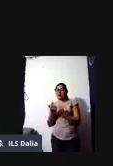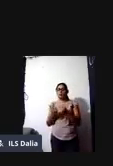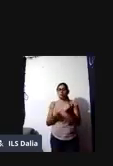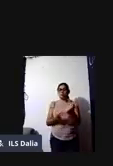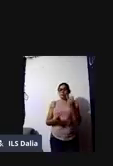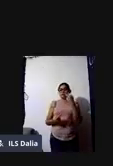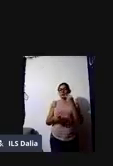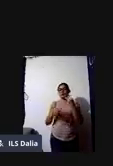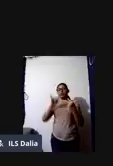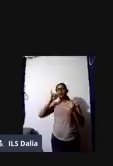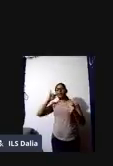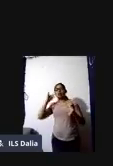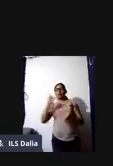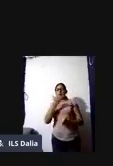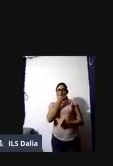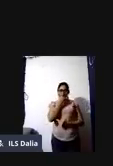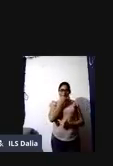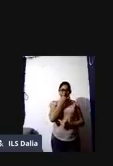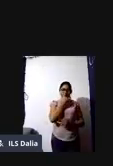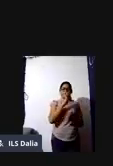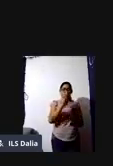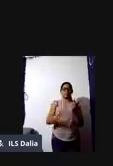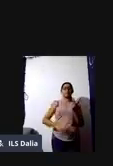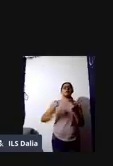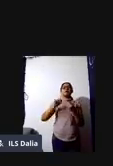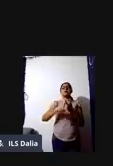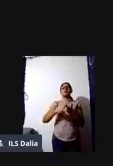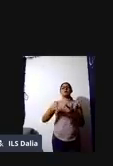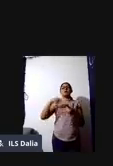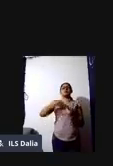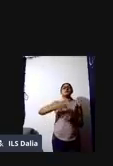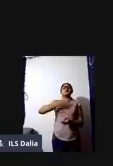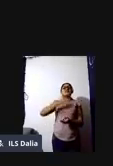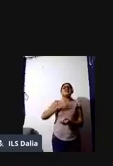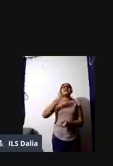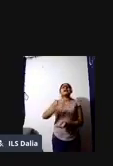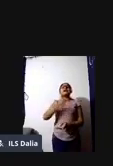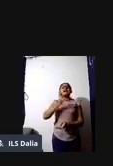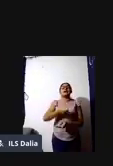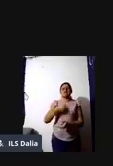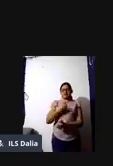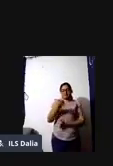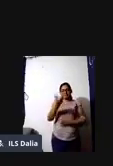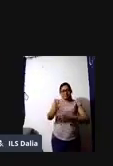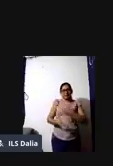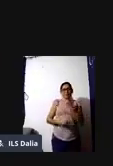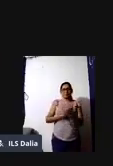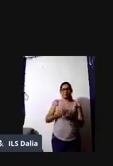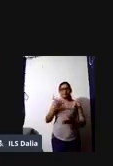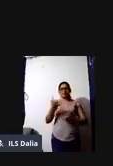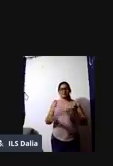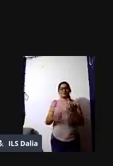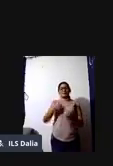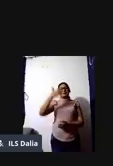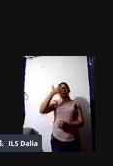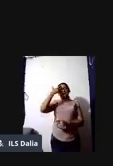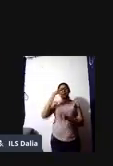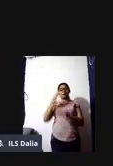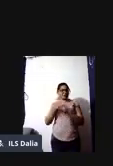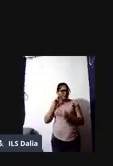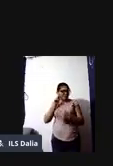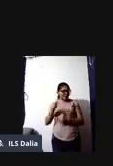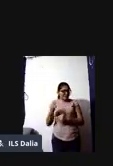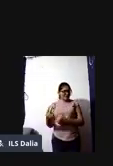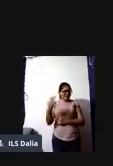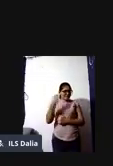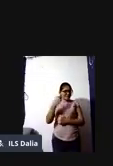2, sacar a la luz nuestros sentimientos. Me acuerdo mucho, y por aquí anda mi amiga María Pastor, que adoro. Gracias,